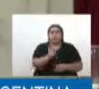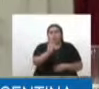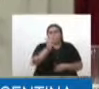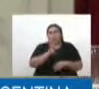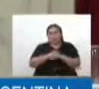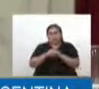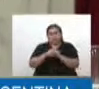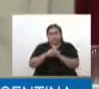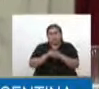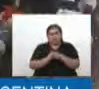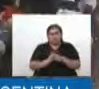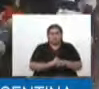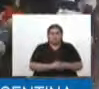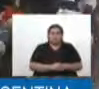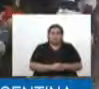Pascua?